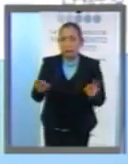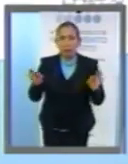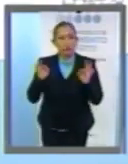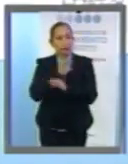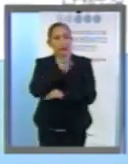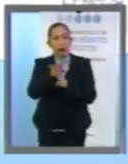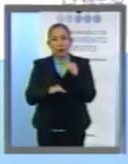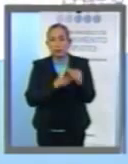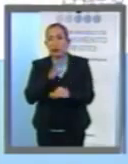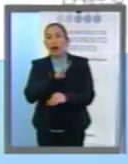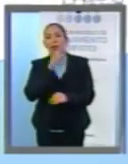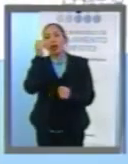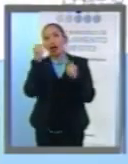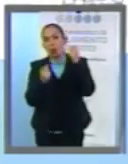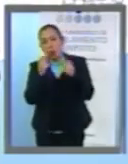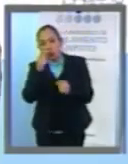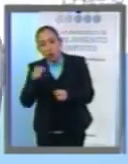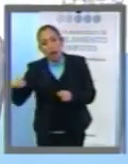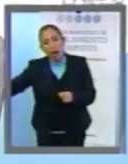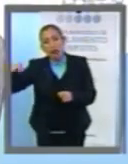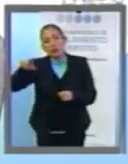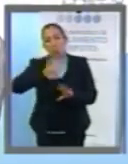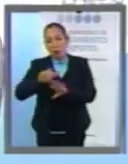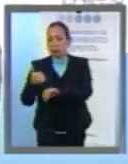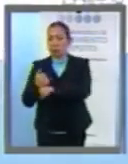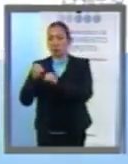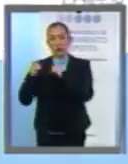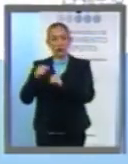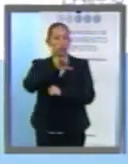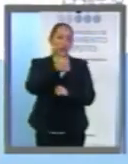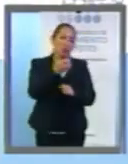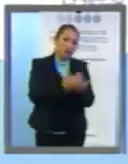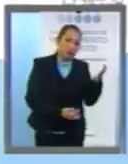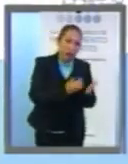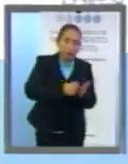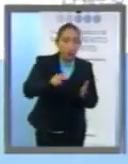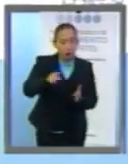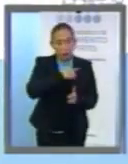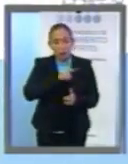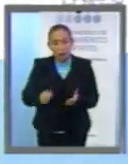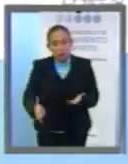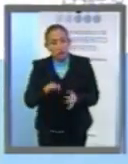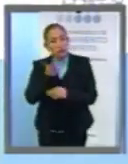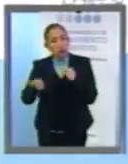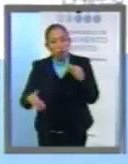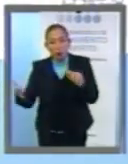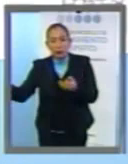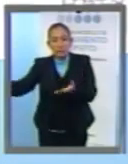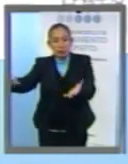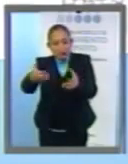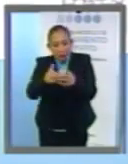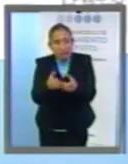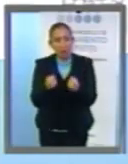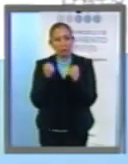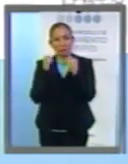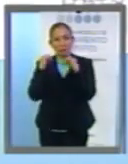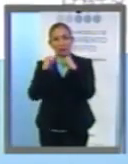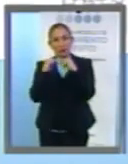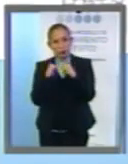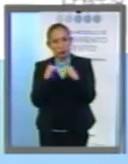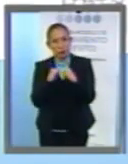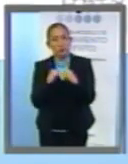importantes todas, porque hay algunas que están más consolidadas que otras. Entonces tenemos que aportar todo nuestra capacidad